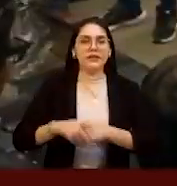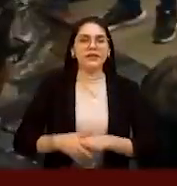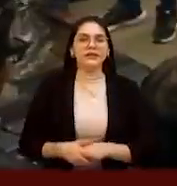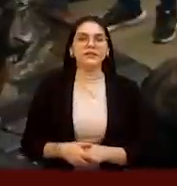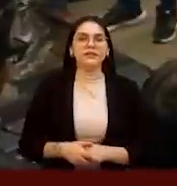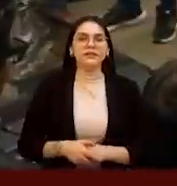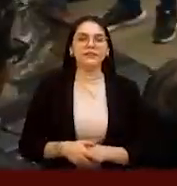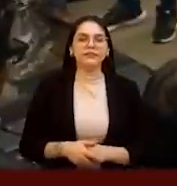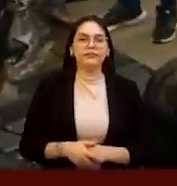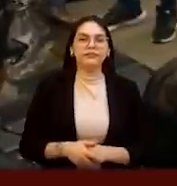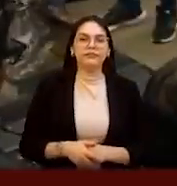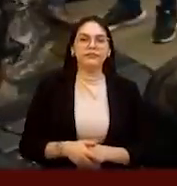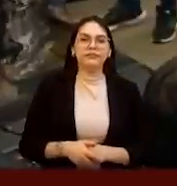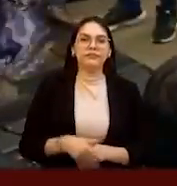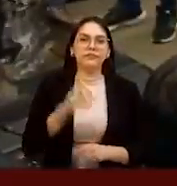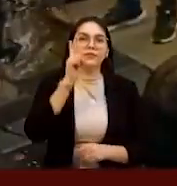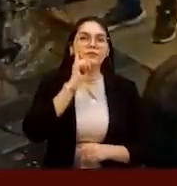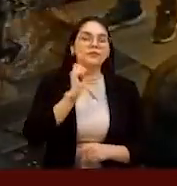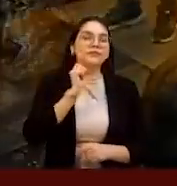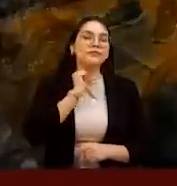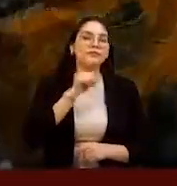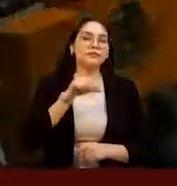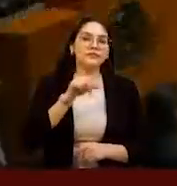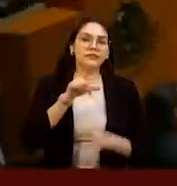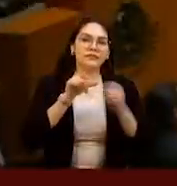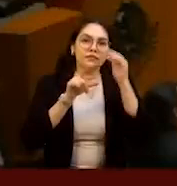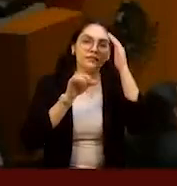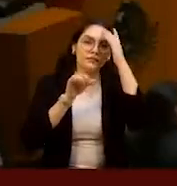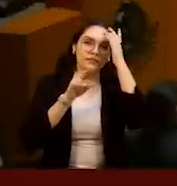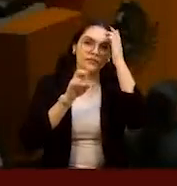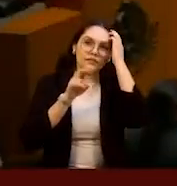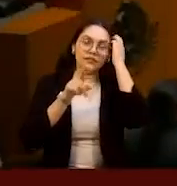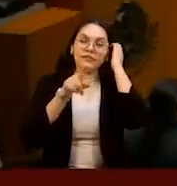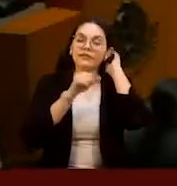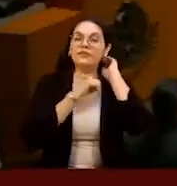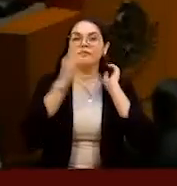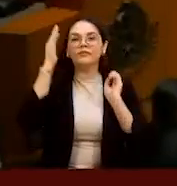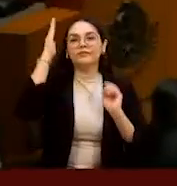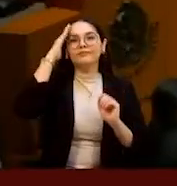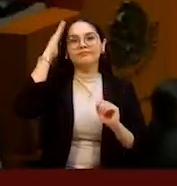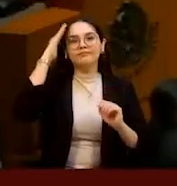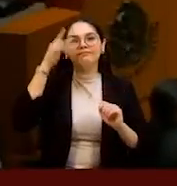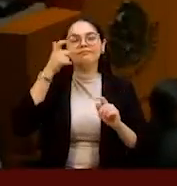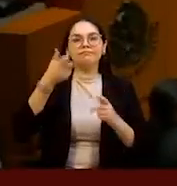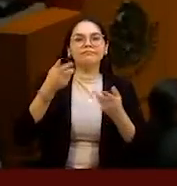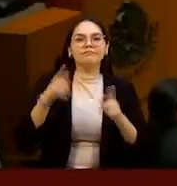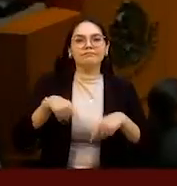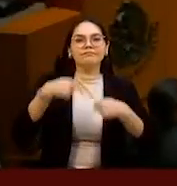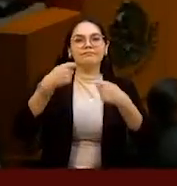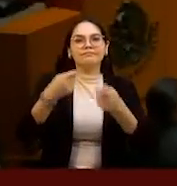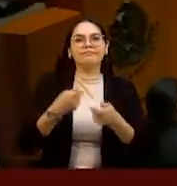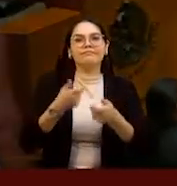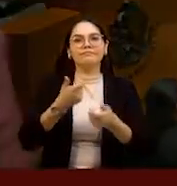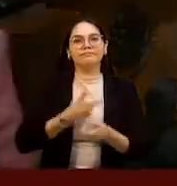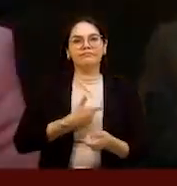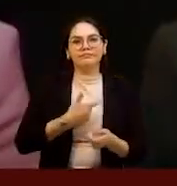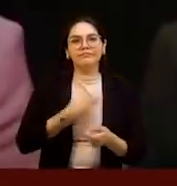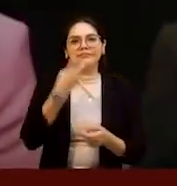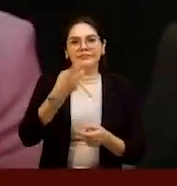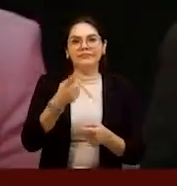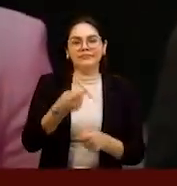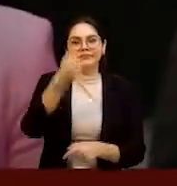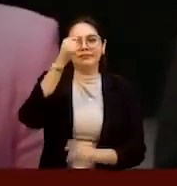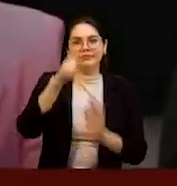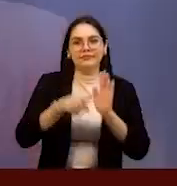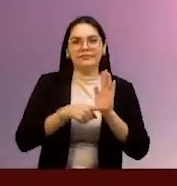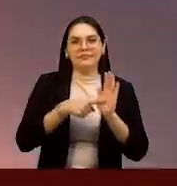fue la senadora Ana Lilia Rivera presidenta de la mesa directiva Quien encabezó esta sesión e hizo entrega de la presea que es la primera vez que